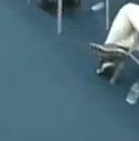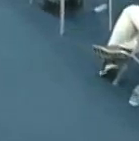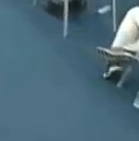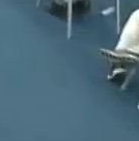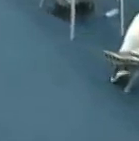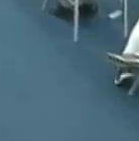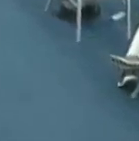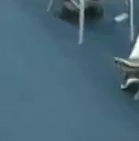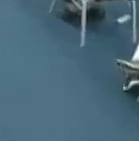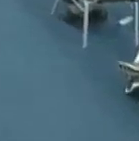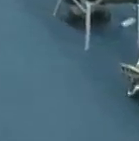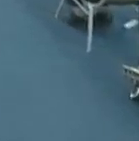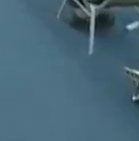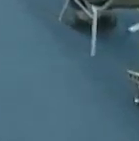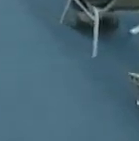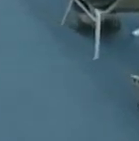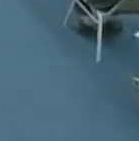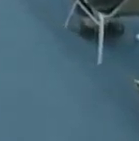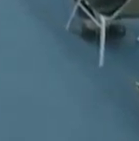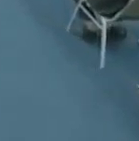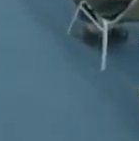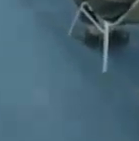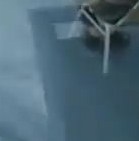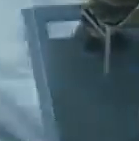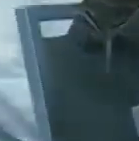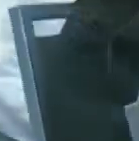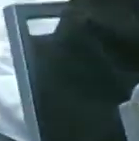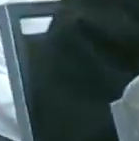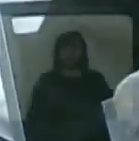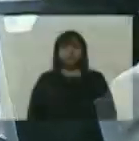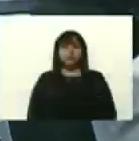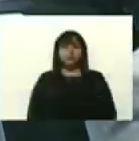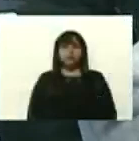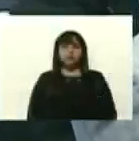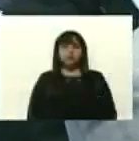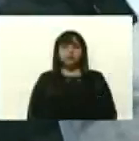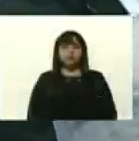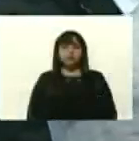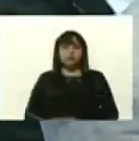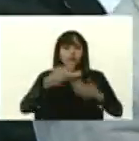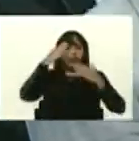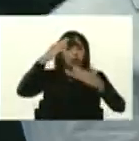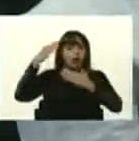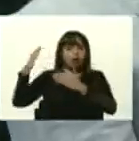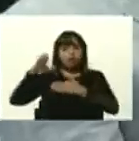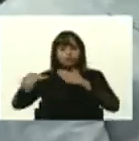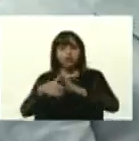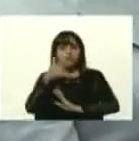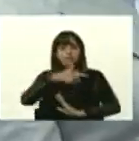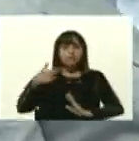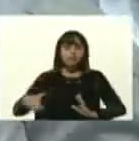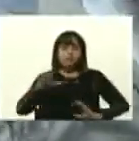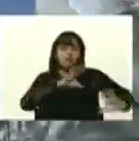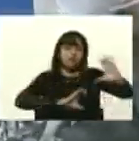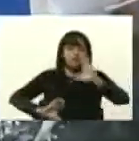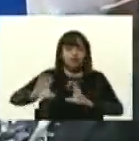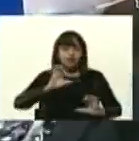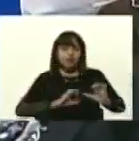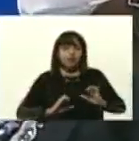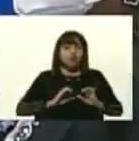de las científicas, científicos, innovadores e innovadoras,